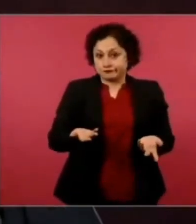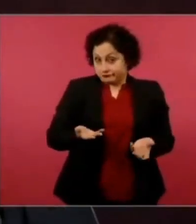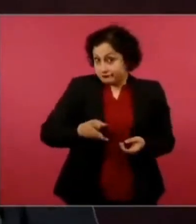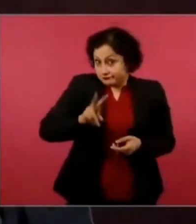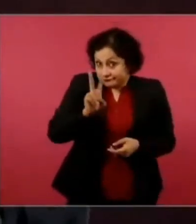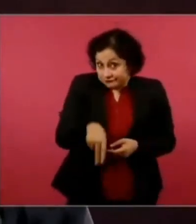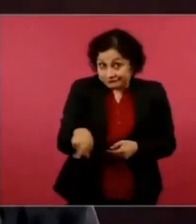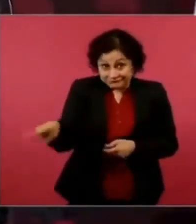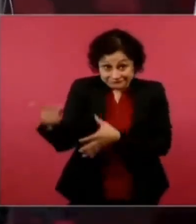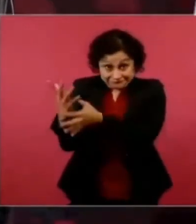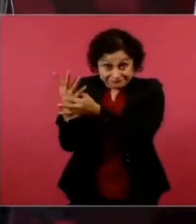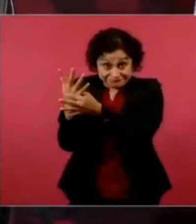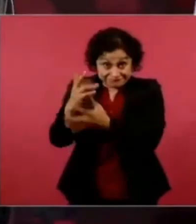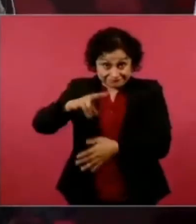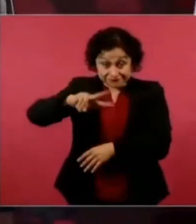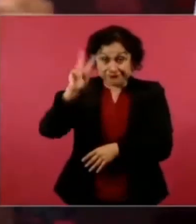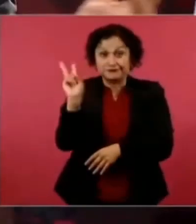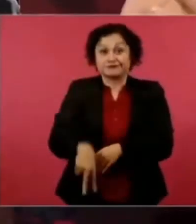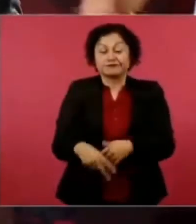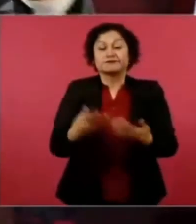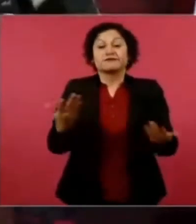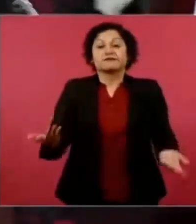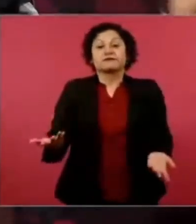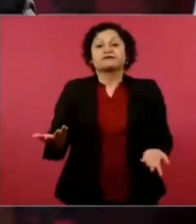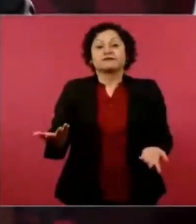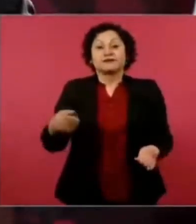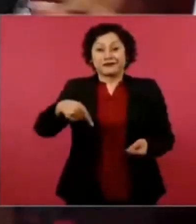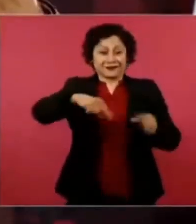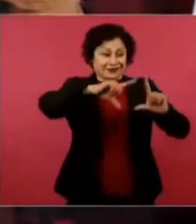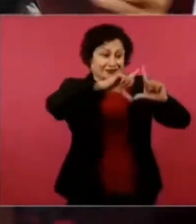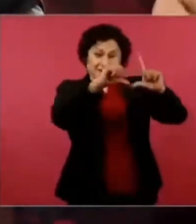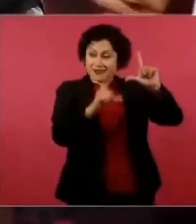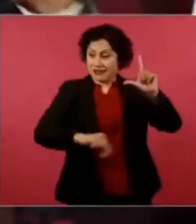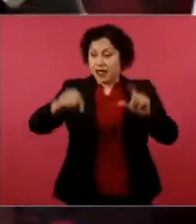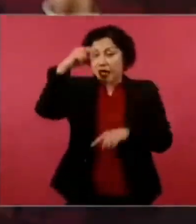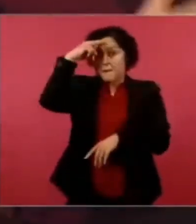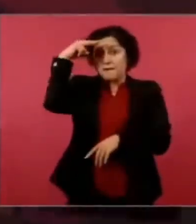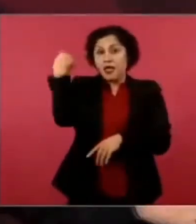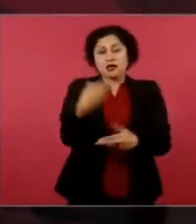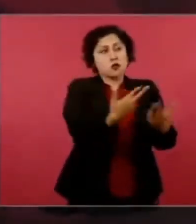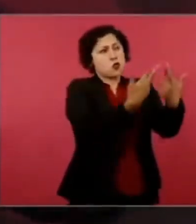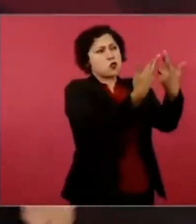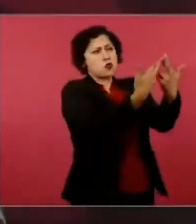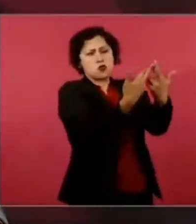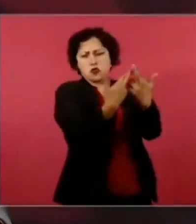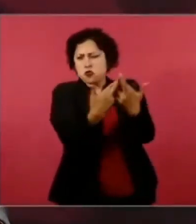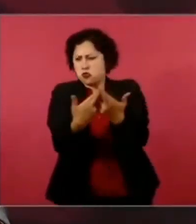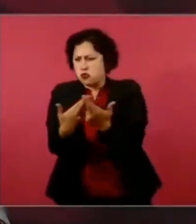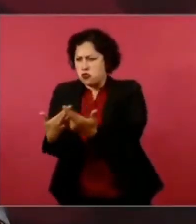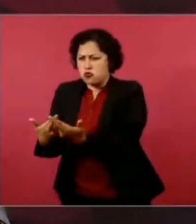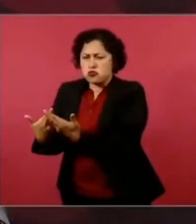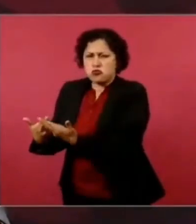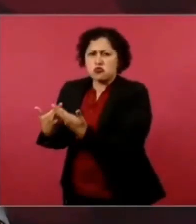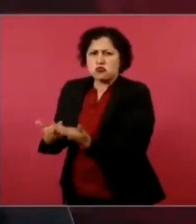era. México tiene todo, hay de todo, pero se lo clavaban todo.